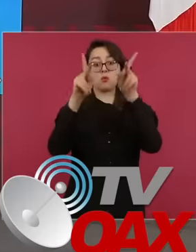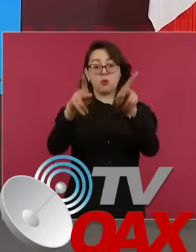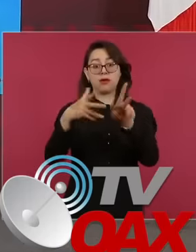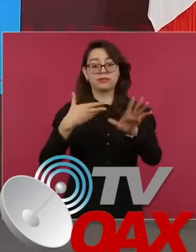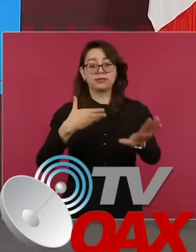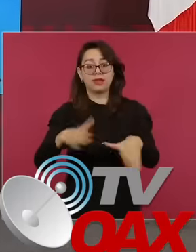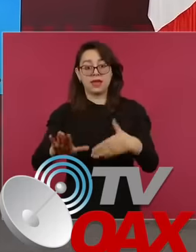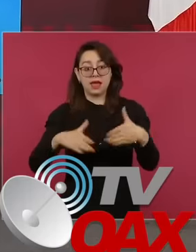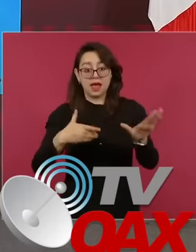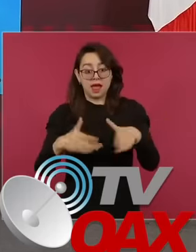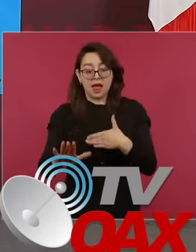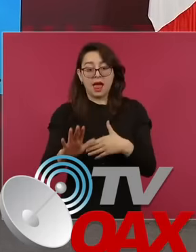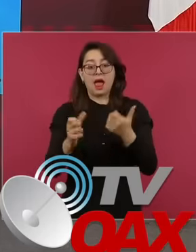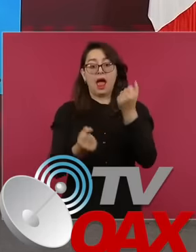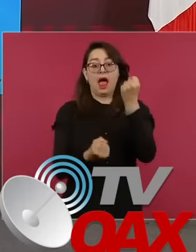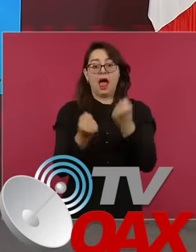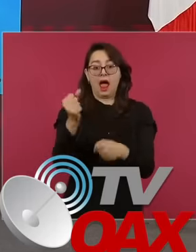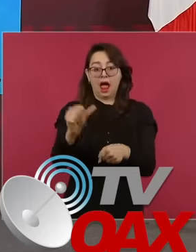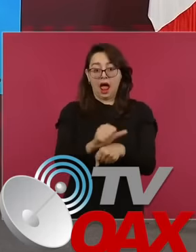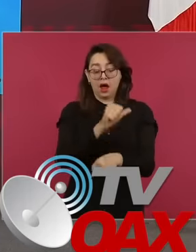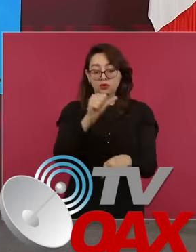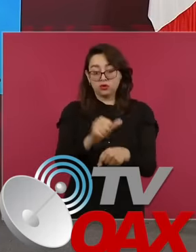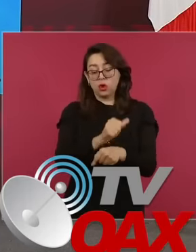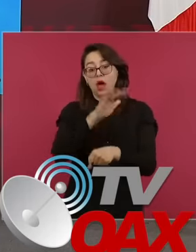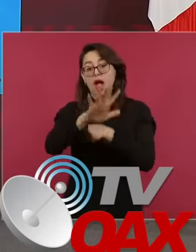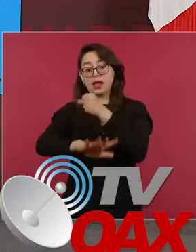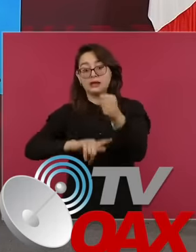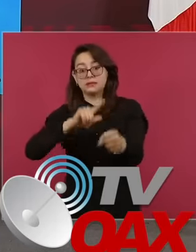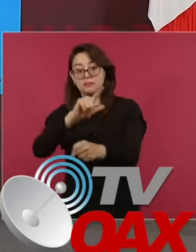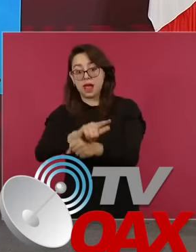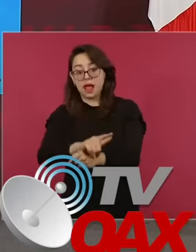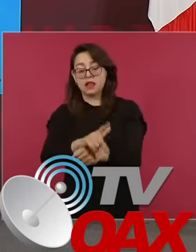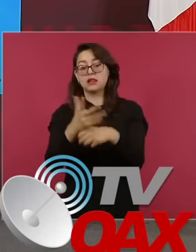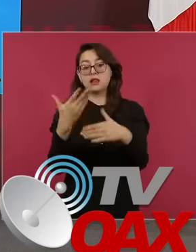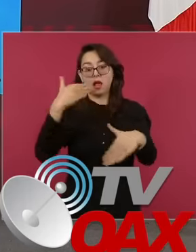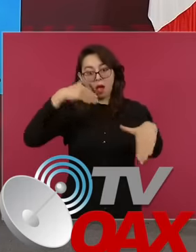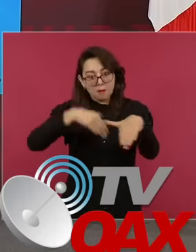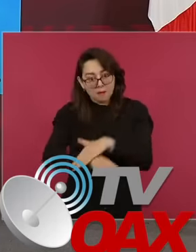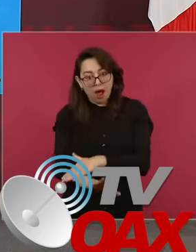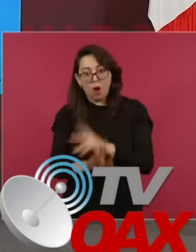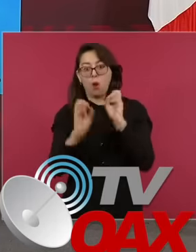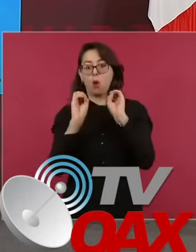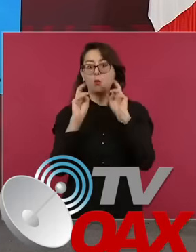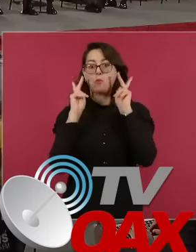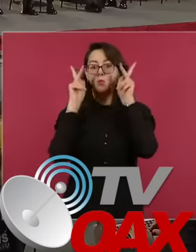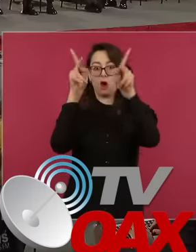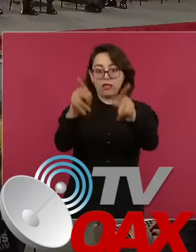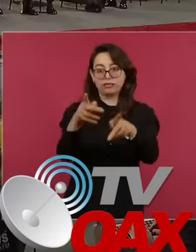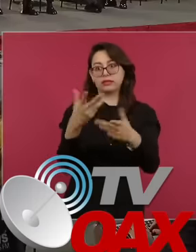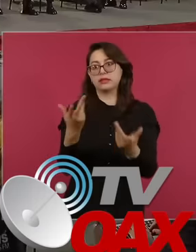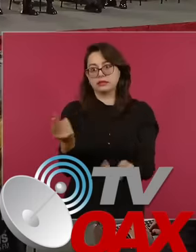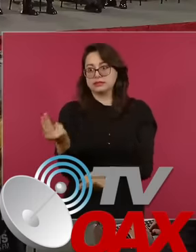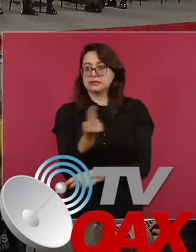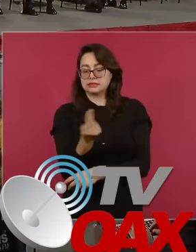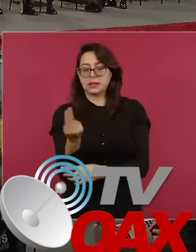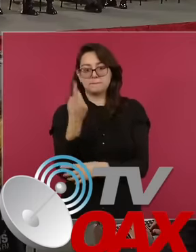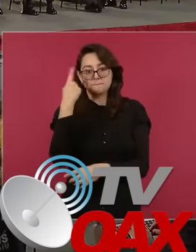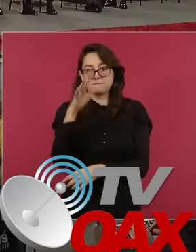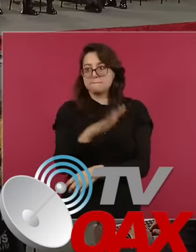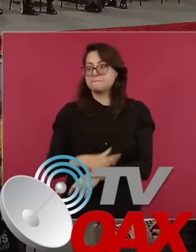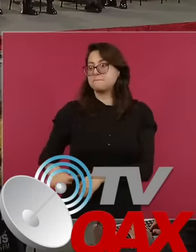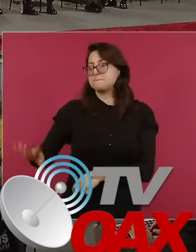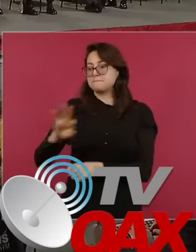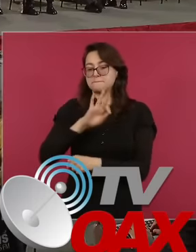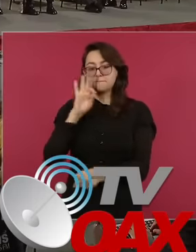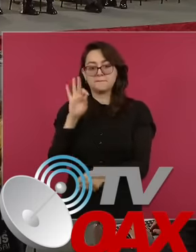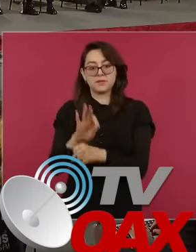vehiculares y de fauna, que son muy necesarios para apoyar a las comunidades en esta zona, de 204 que se